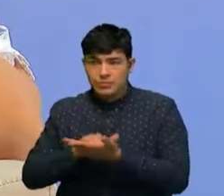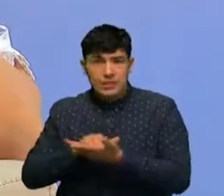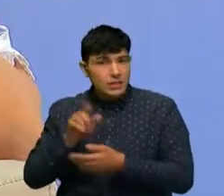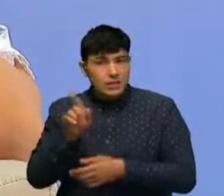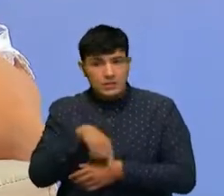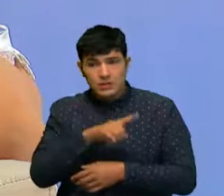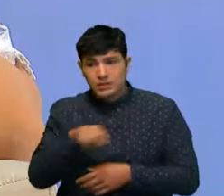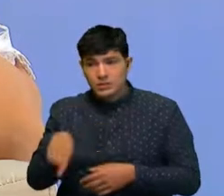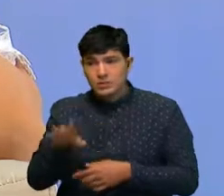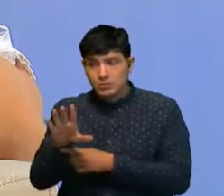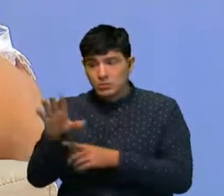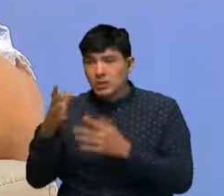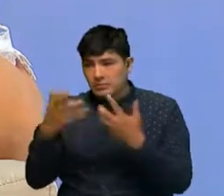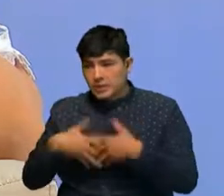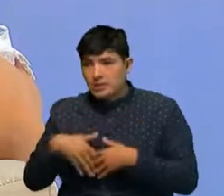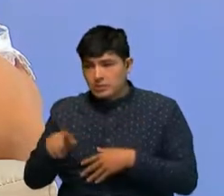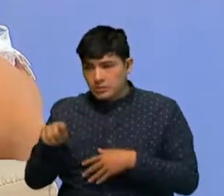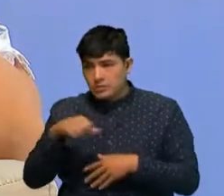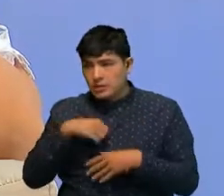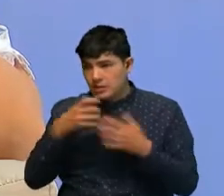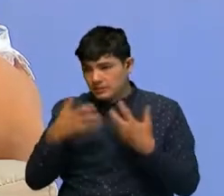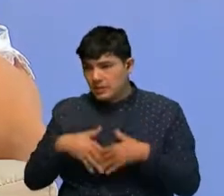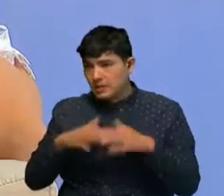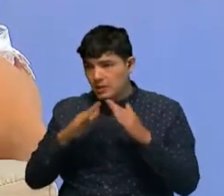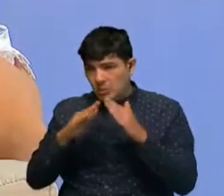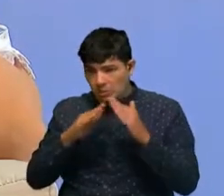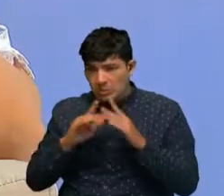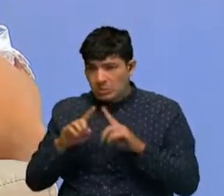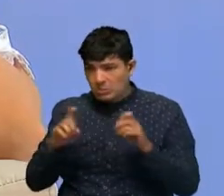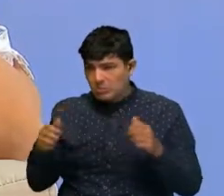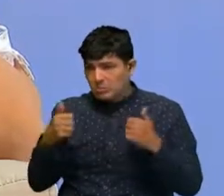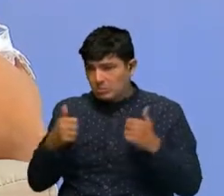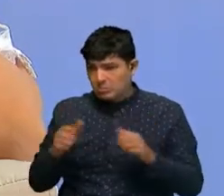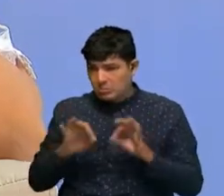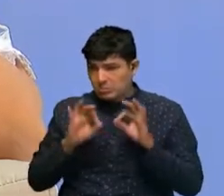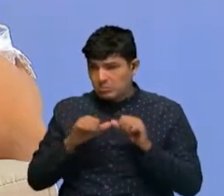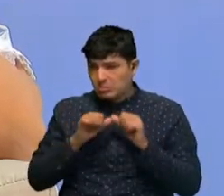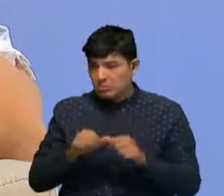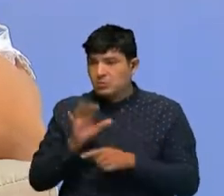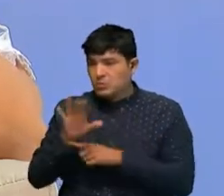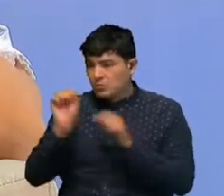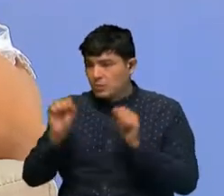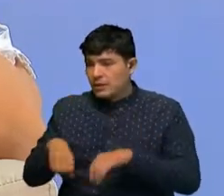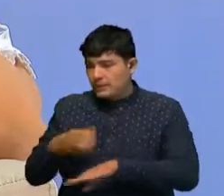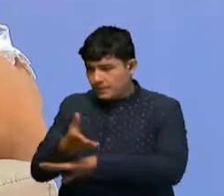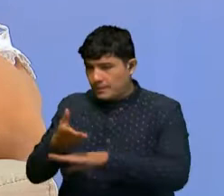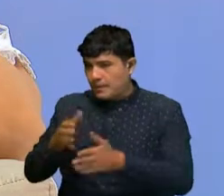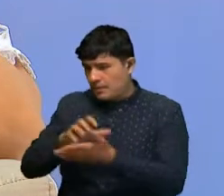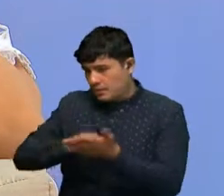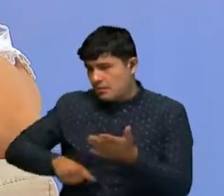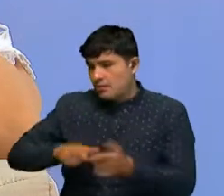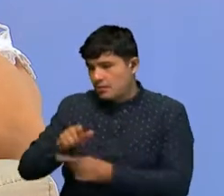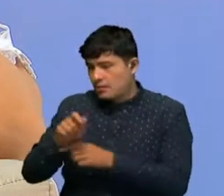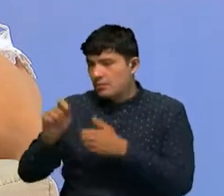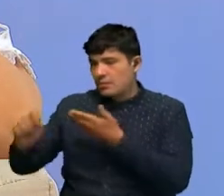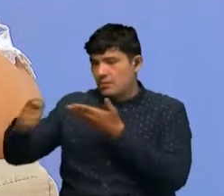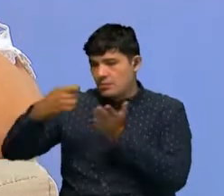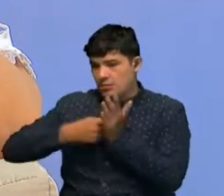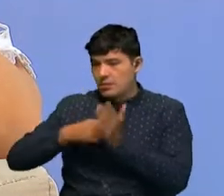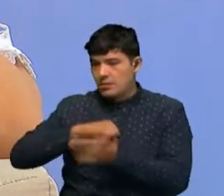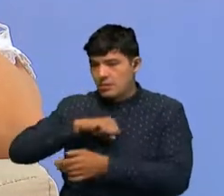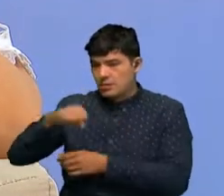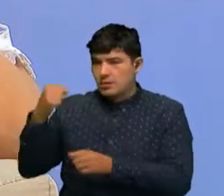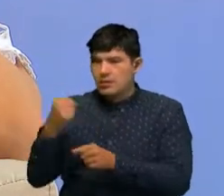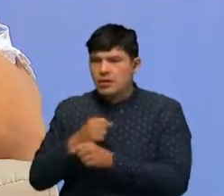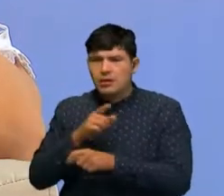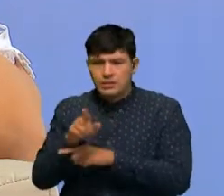empresa tiene bienes, que lo más probable es que todavía tenga bienes activos y fijos, ustedes podrán embargar todos esos bienes. El hecho que la